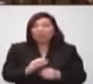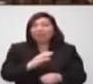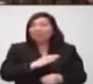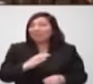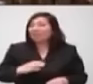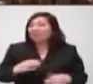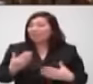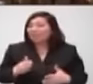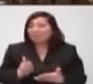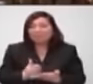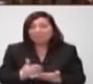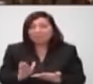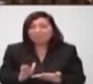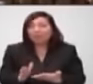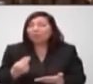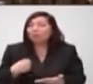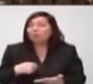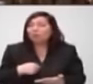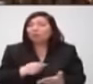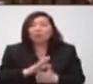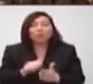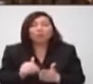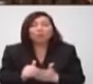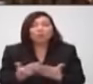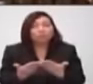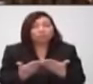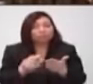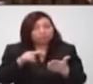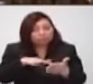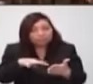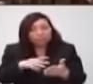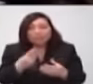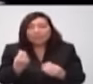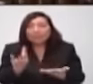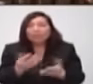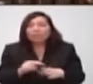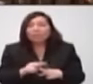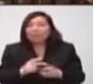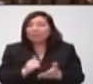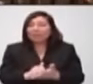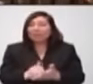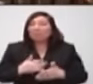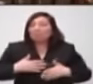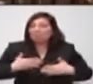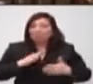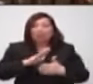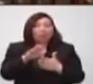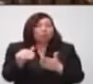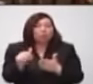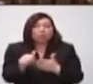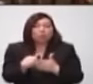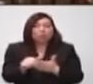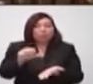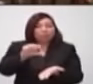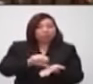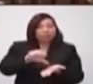ya ha hecho una parte y nosotros estamos en todos los estudios técnicos para vincularlas, de manera tal que pueda ir a todas las